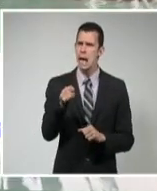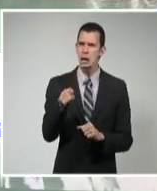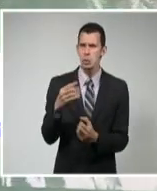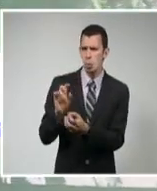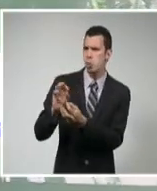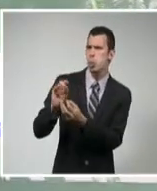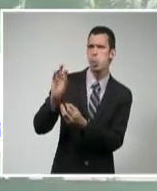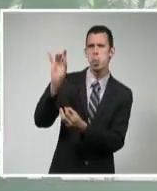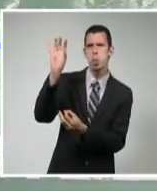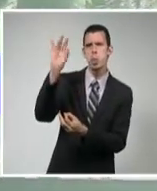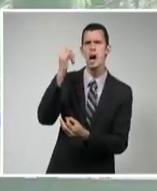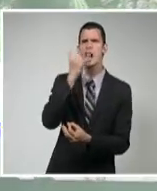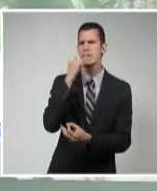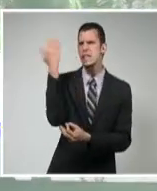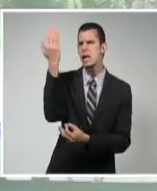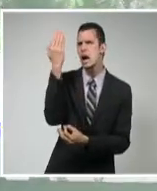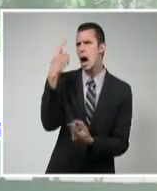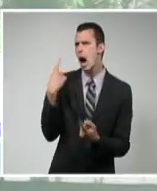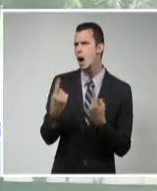y la variante